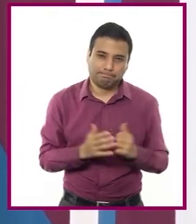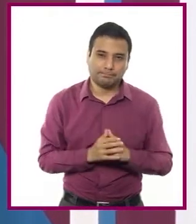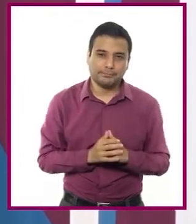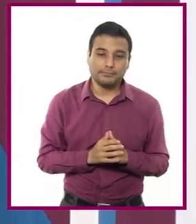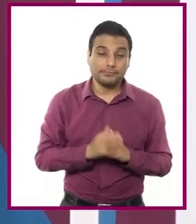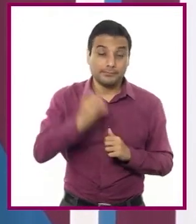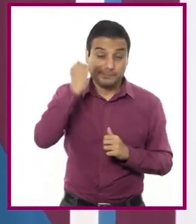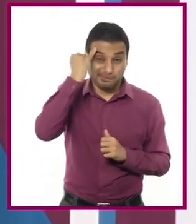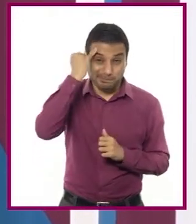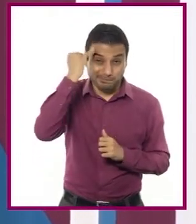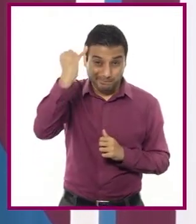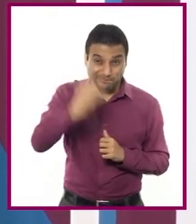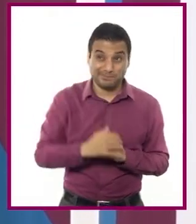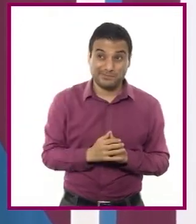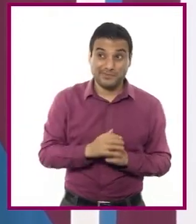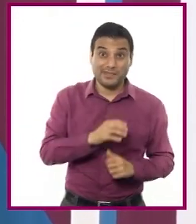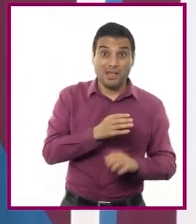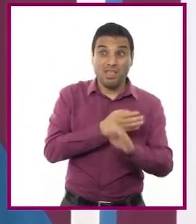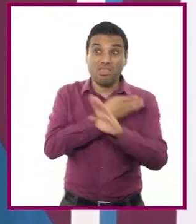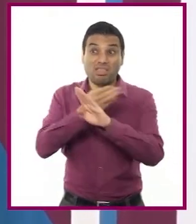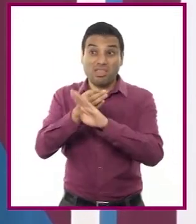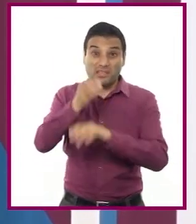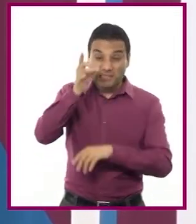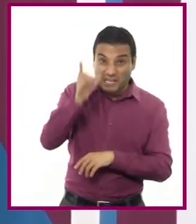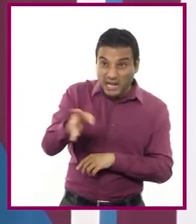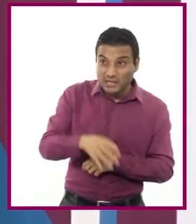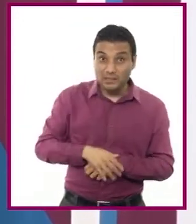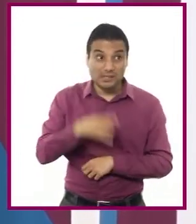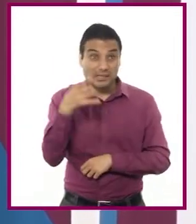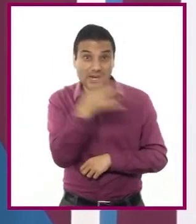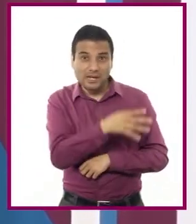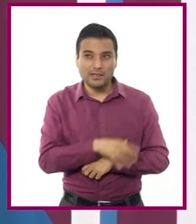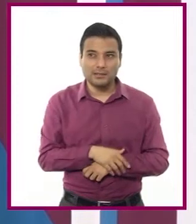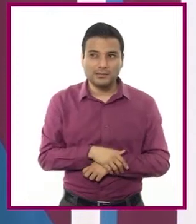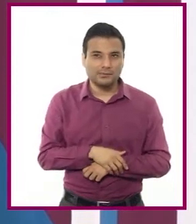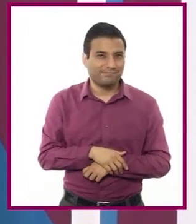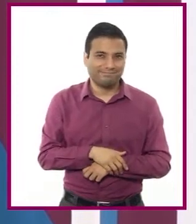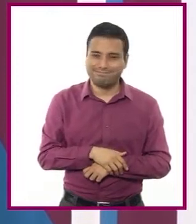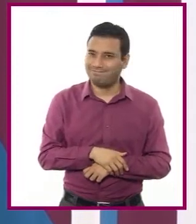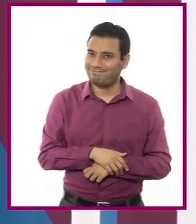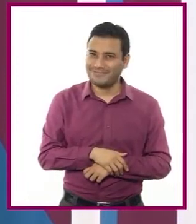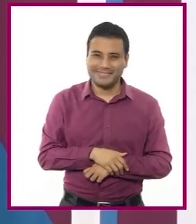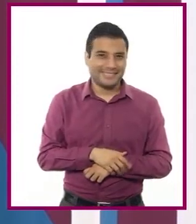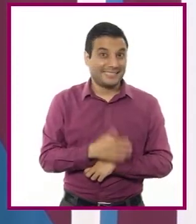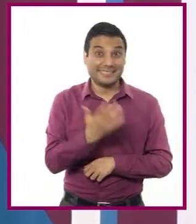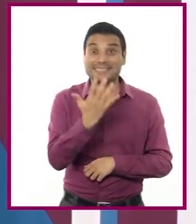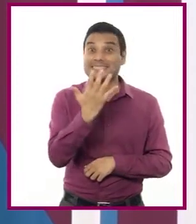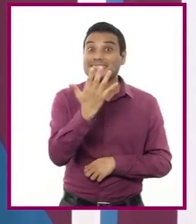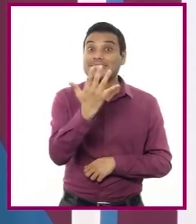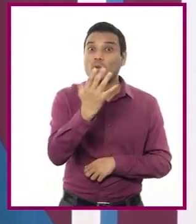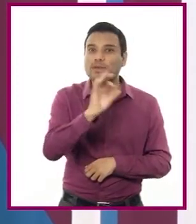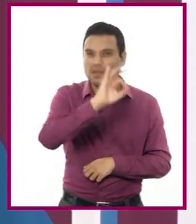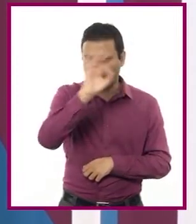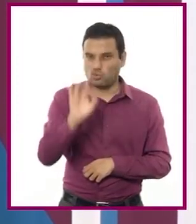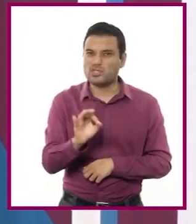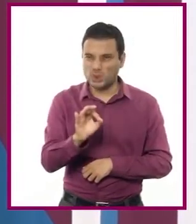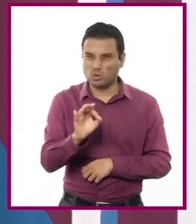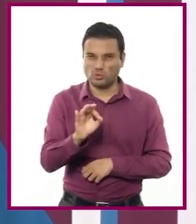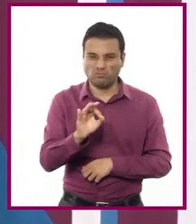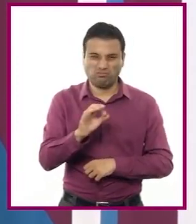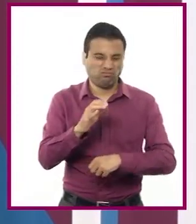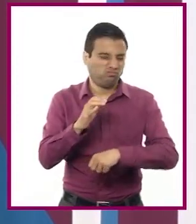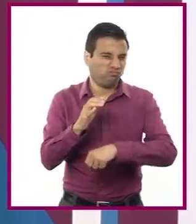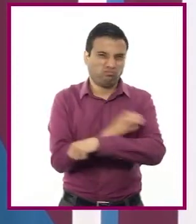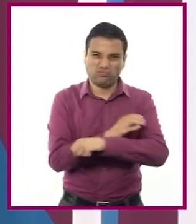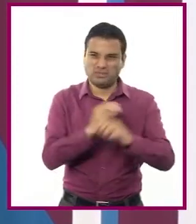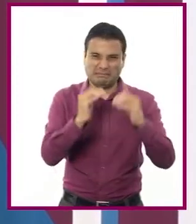una de las dos naciones triunfase sobre la otra eran de un 50-50, por lo que la tensión existente se traducía como